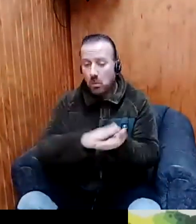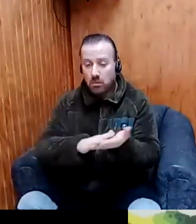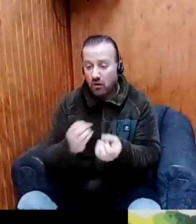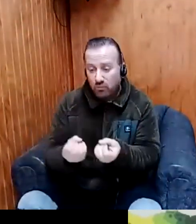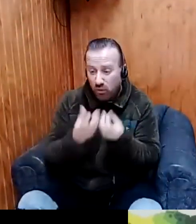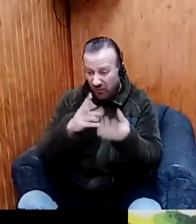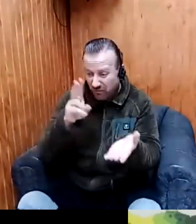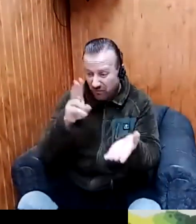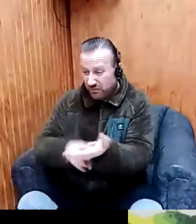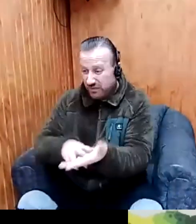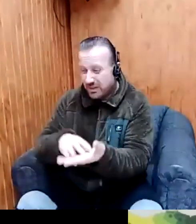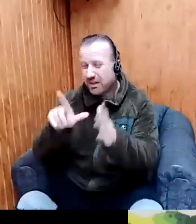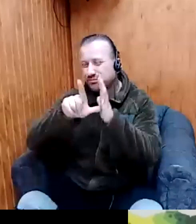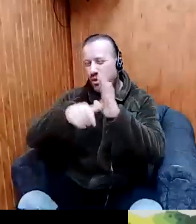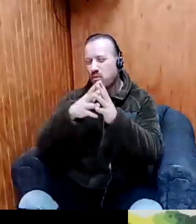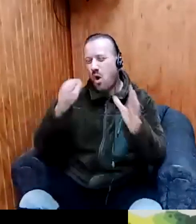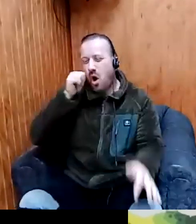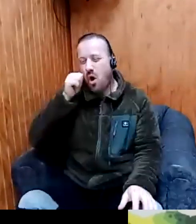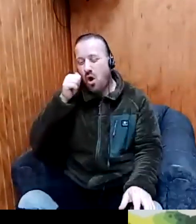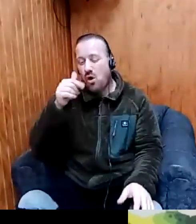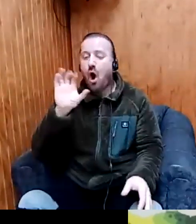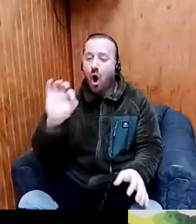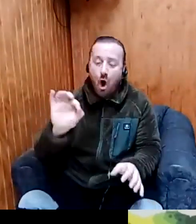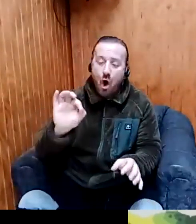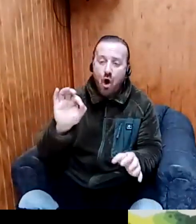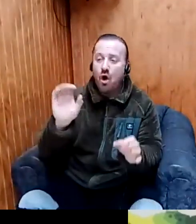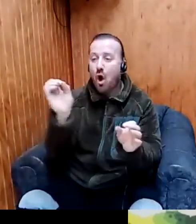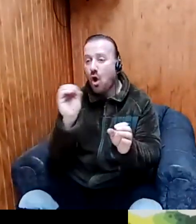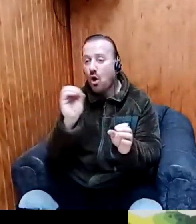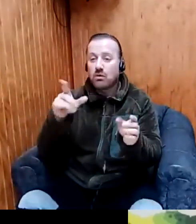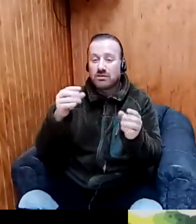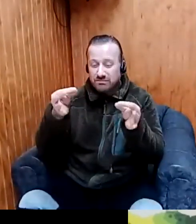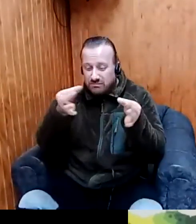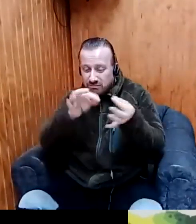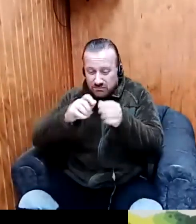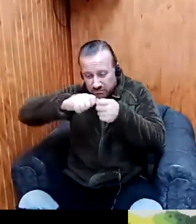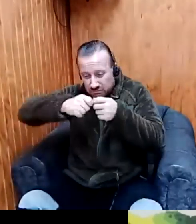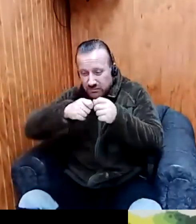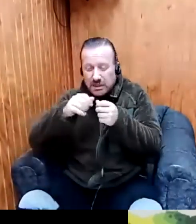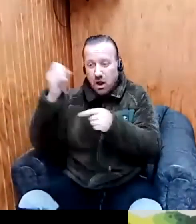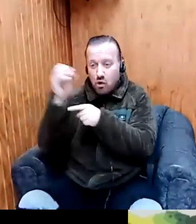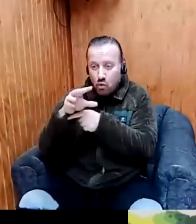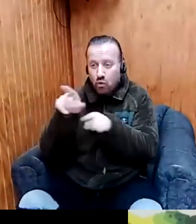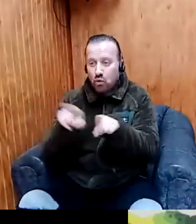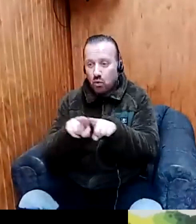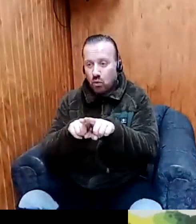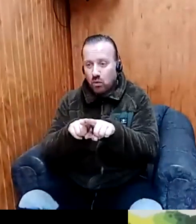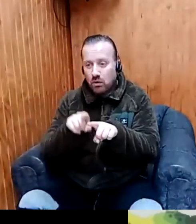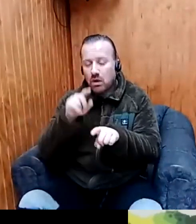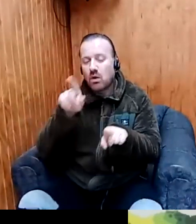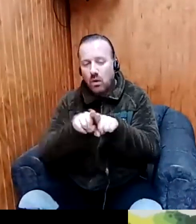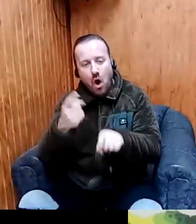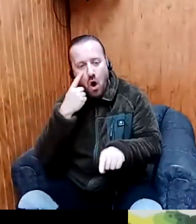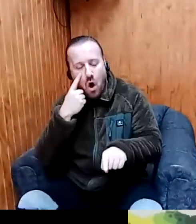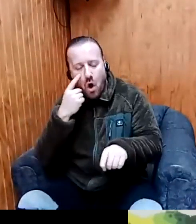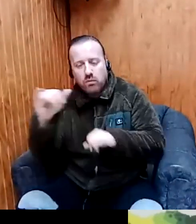tardarías muchos días. O circuitos eléctricos, ¿no? Por ejemplo, es que no tengo bombillas pequeñas. Bueno, pues utiliza un laboratorio virtual. O sea, se puede